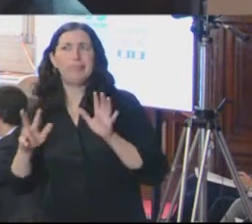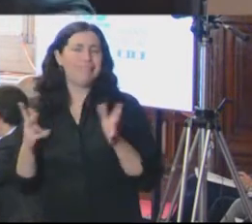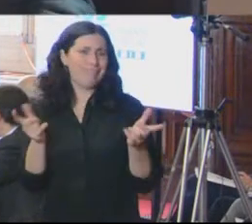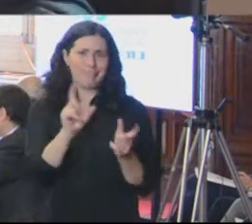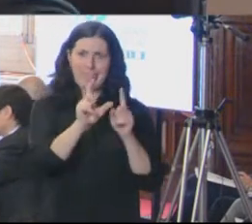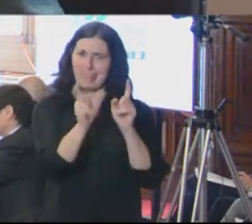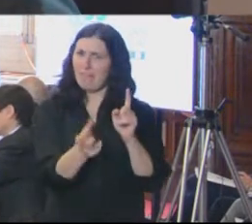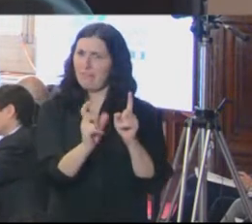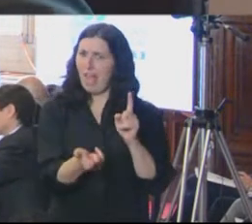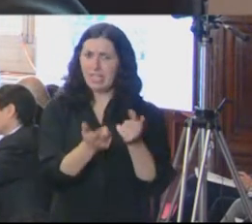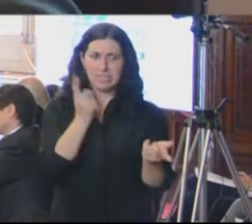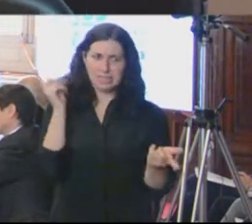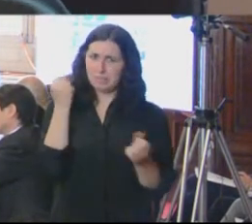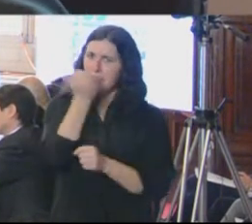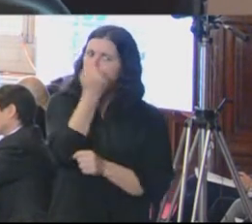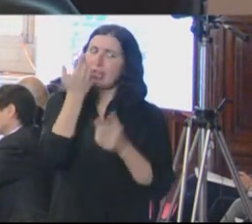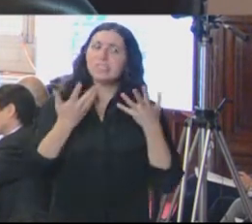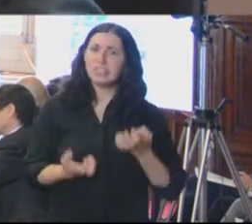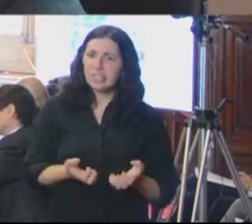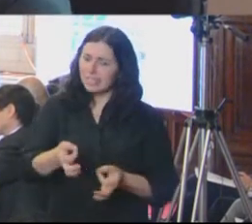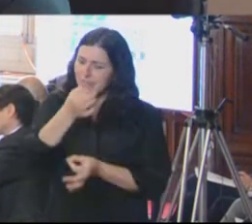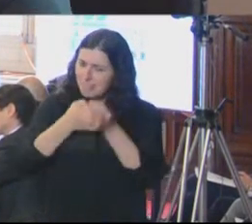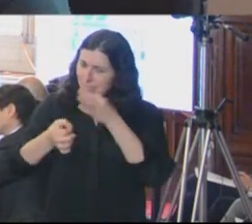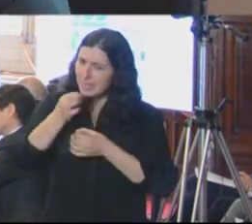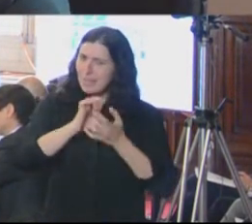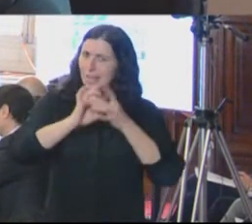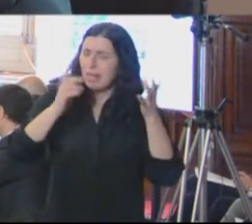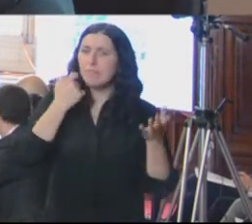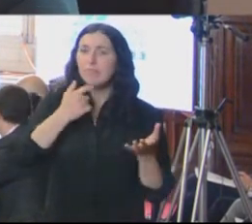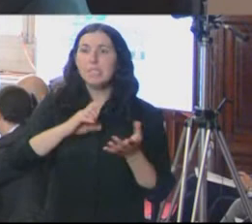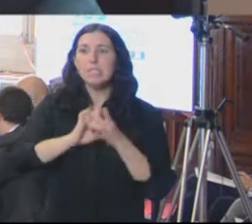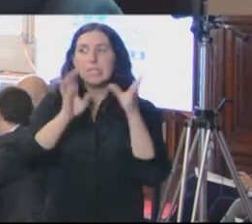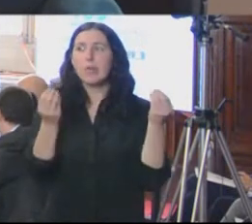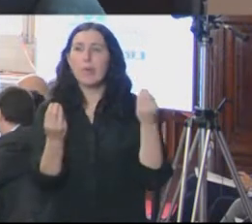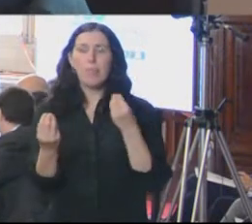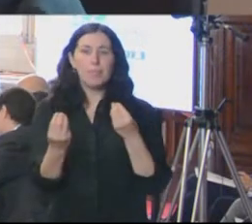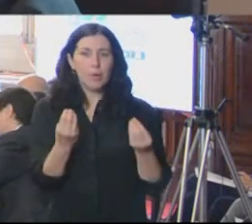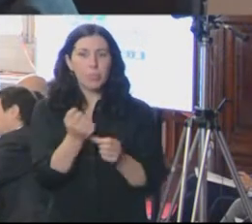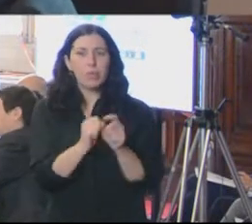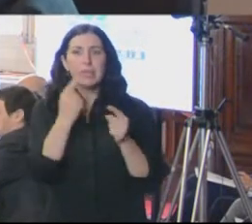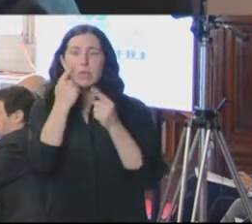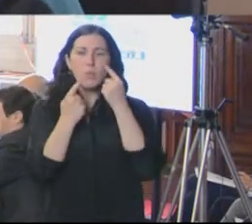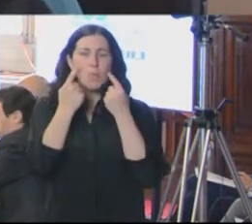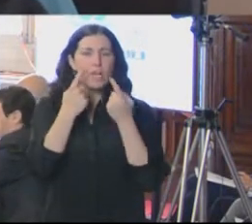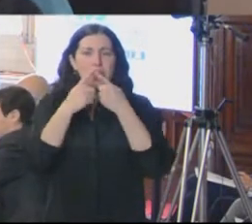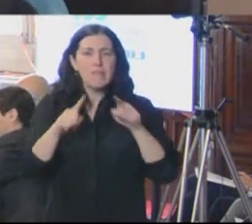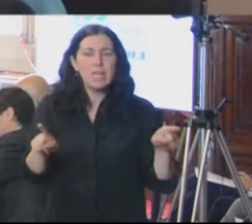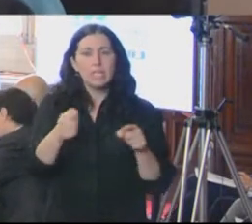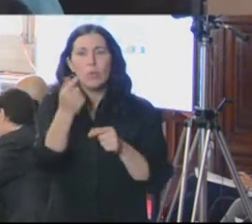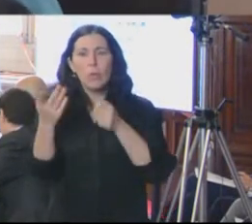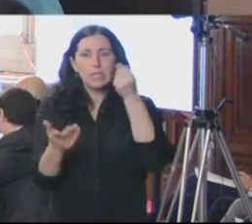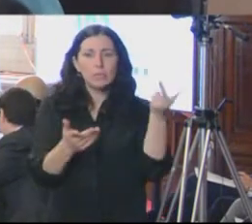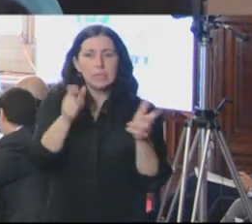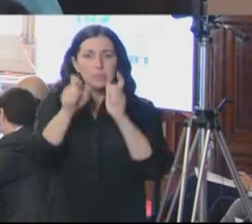diferencia significativa que quisiera se esclareciera, pero que sin duda es alto. Y